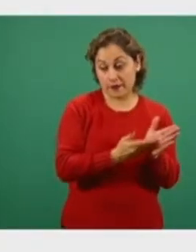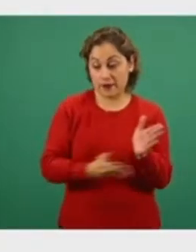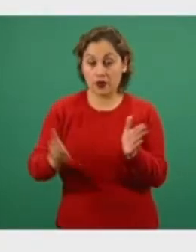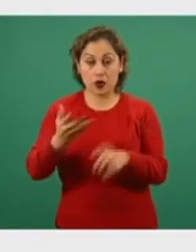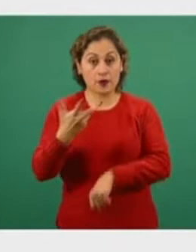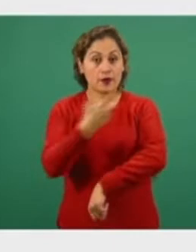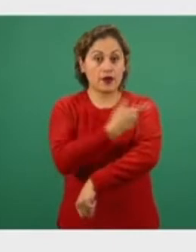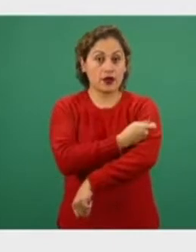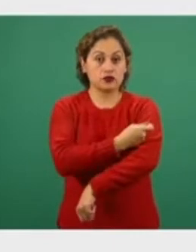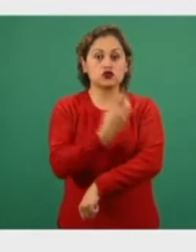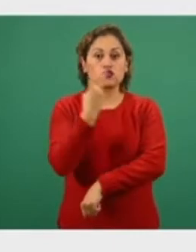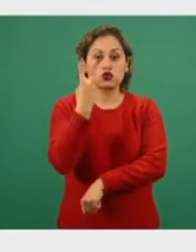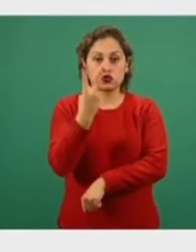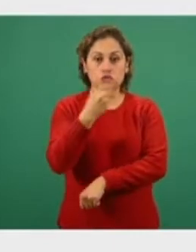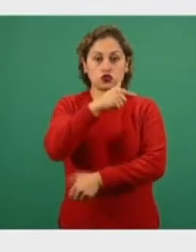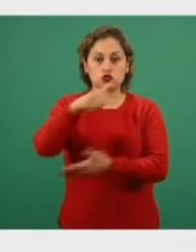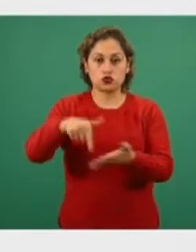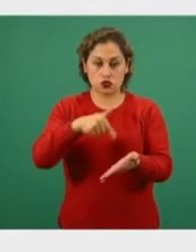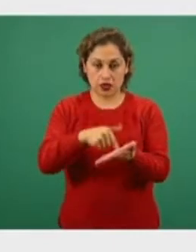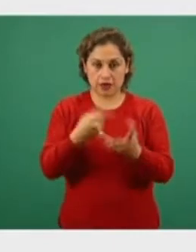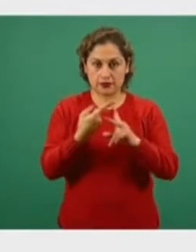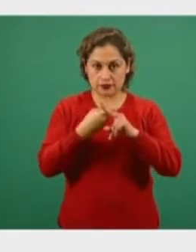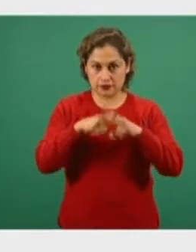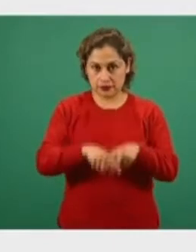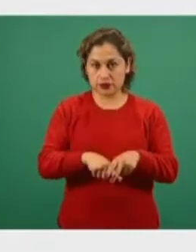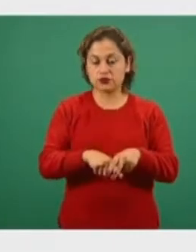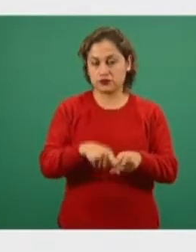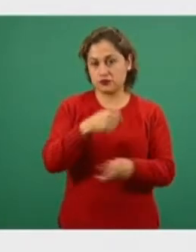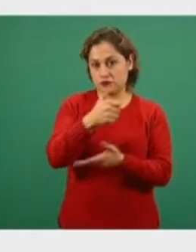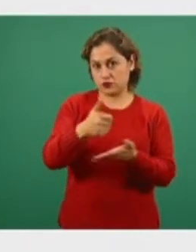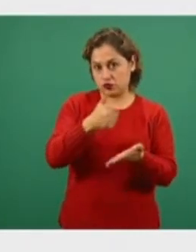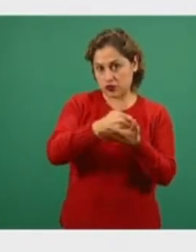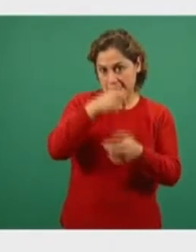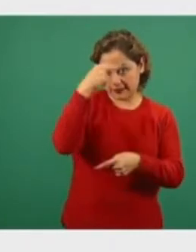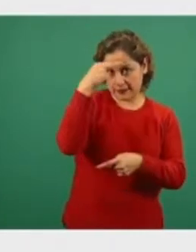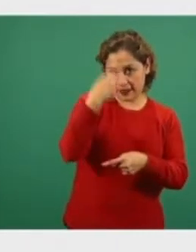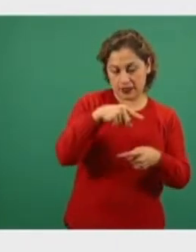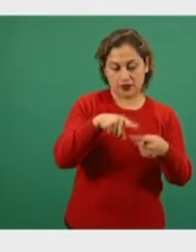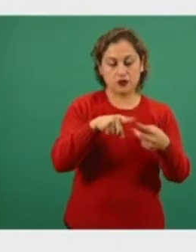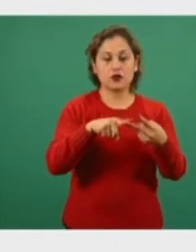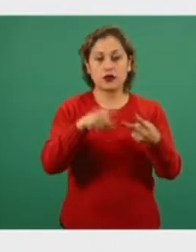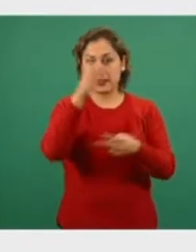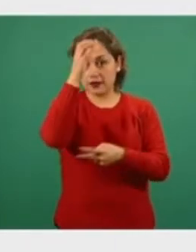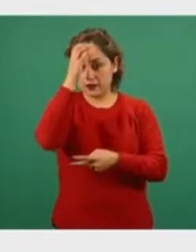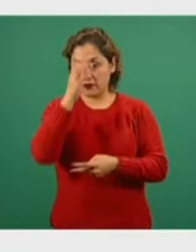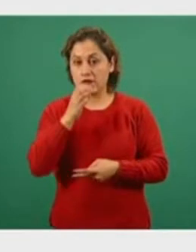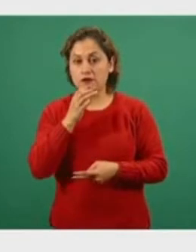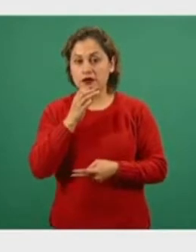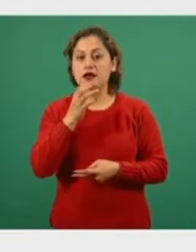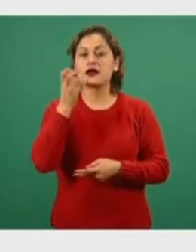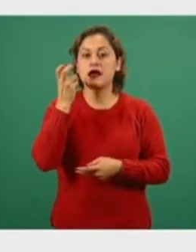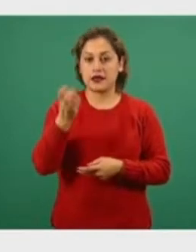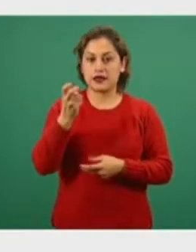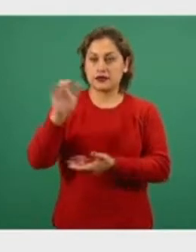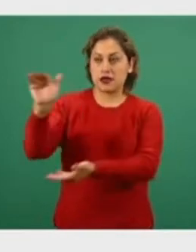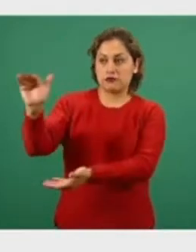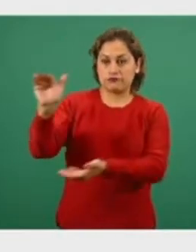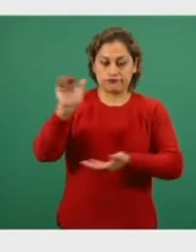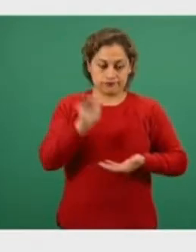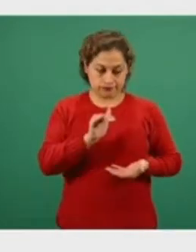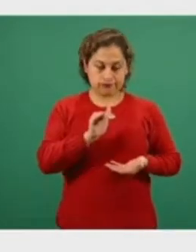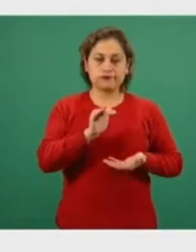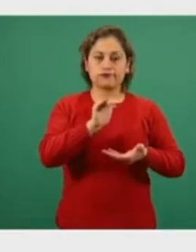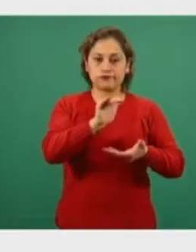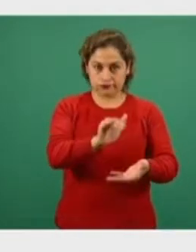¿no? Ciudad de México y Coahuila. Son las llegadas de vacunas,